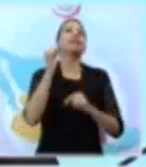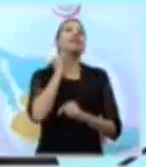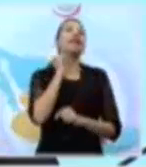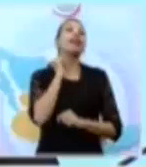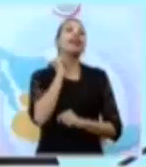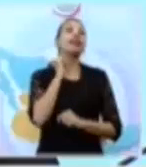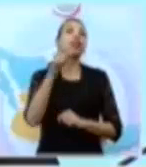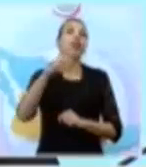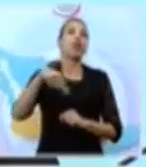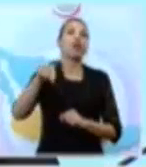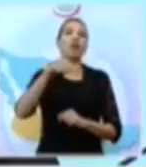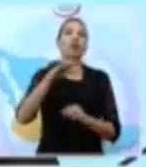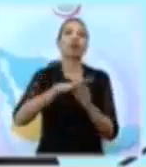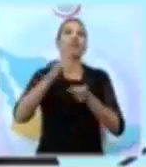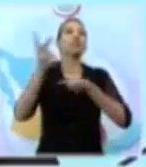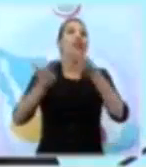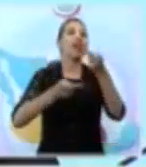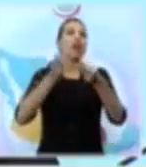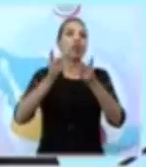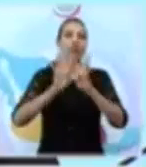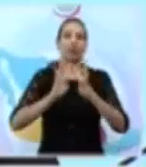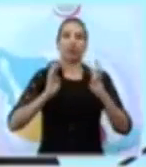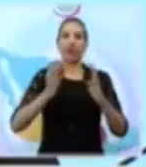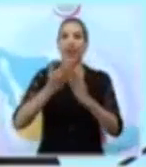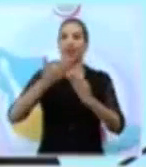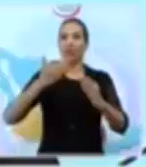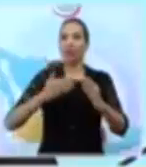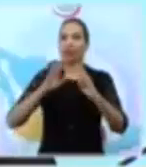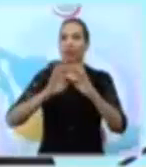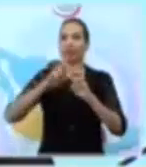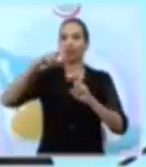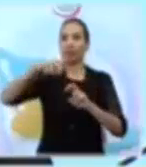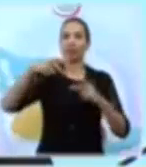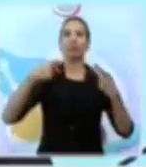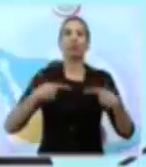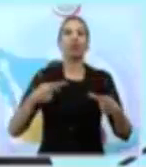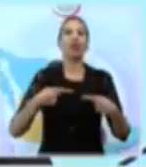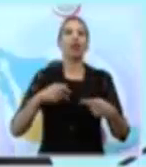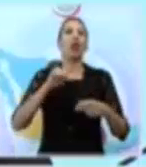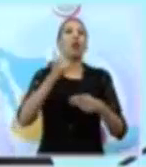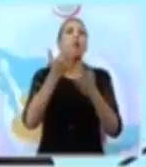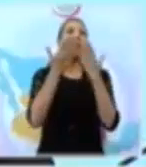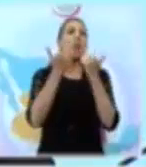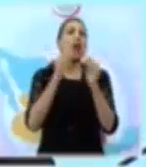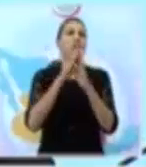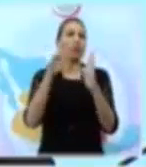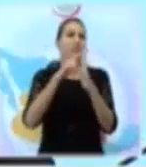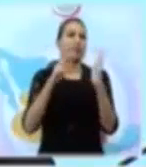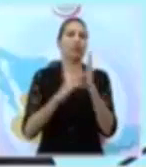senadores haciendo preguntas, sin ningún otro protocolo,